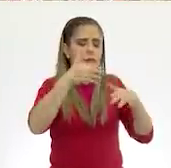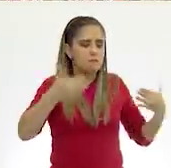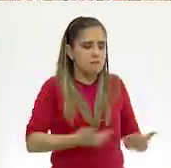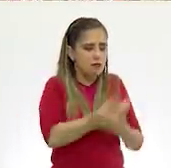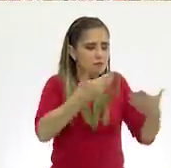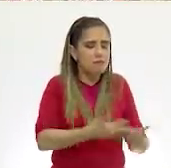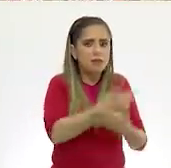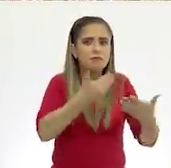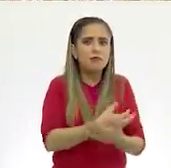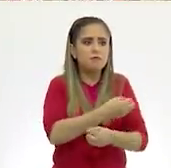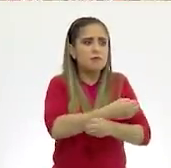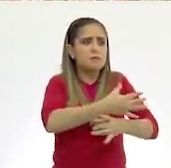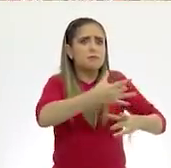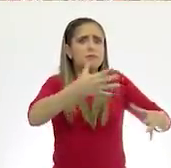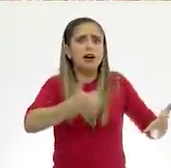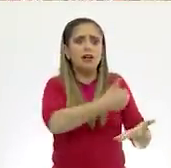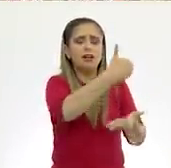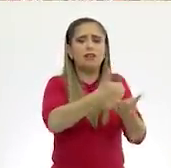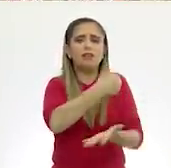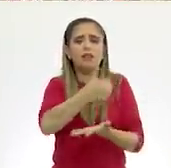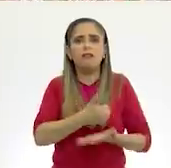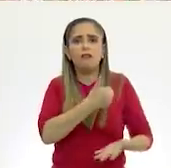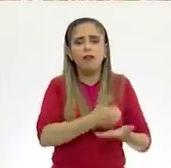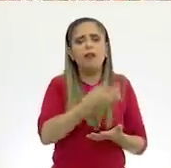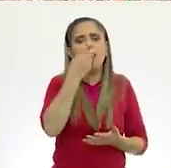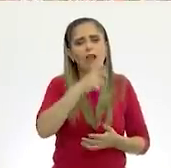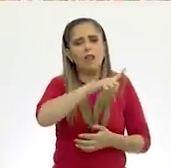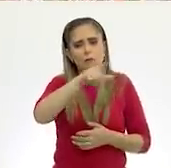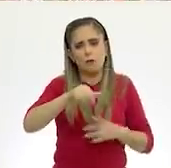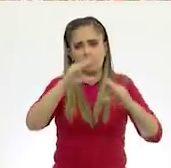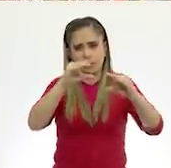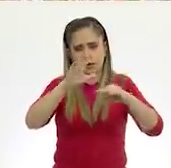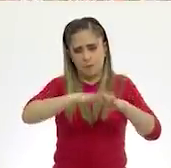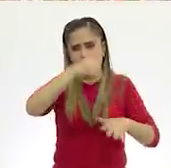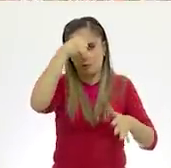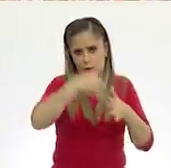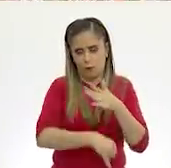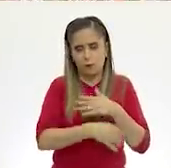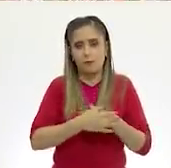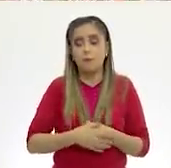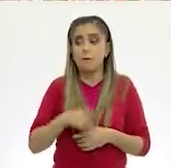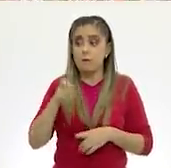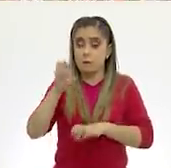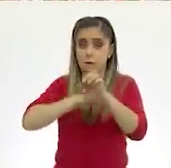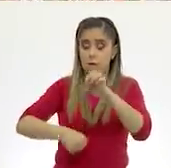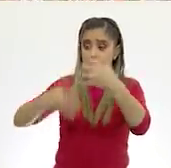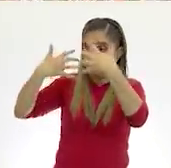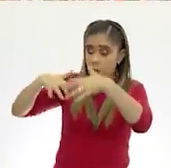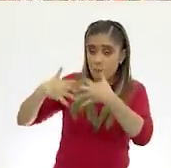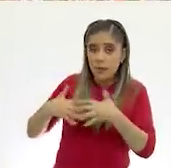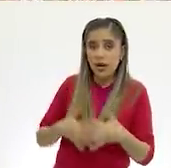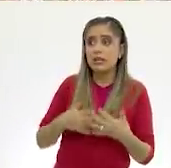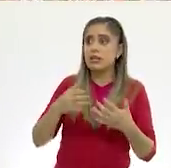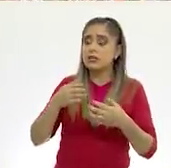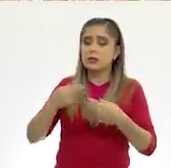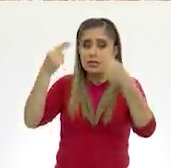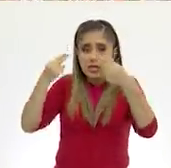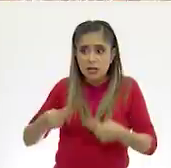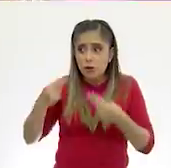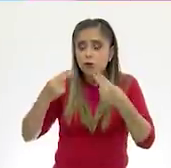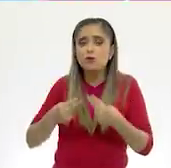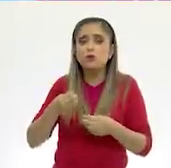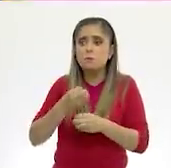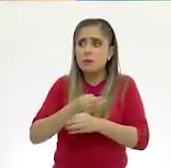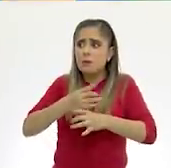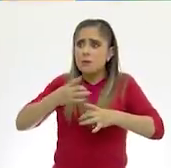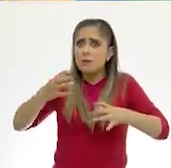las siguientes clases. La concentración de servicios e industrias en zonas urbanas han dado